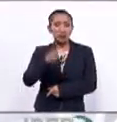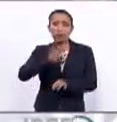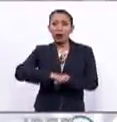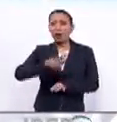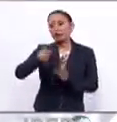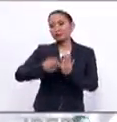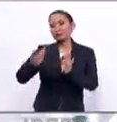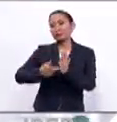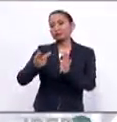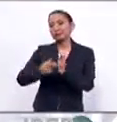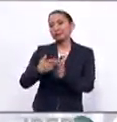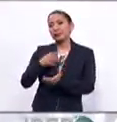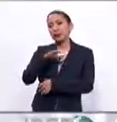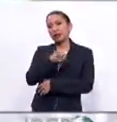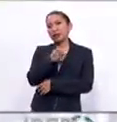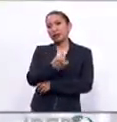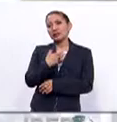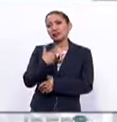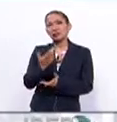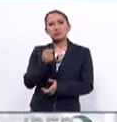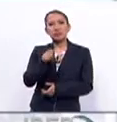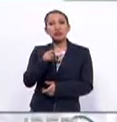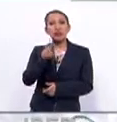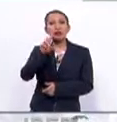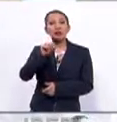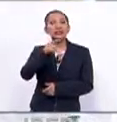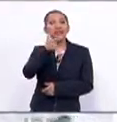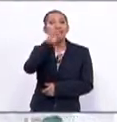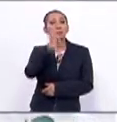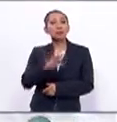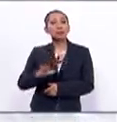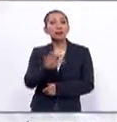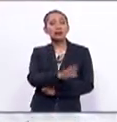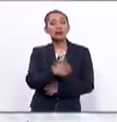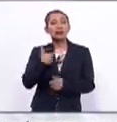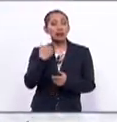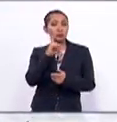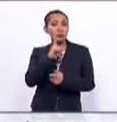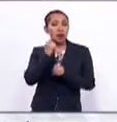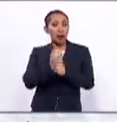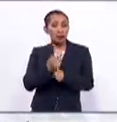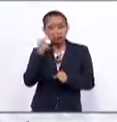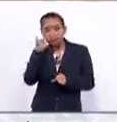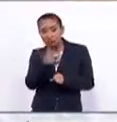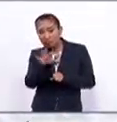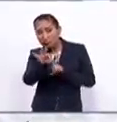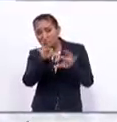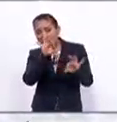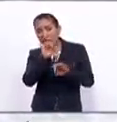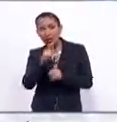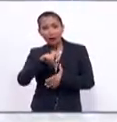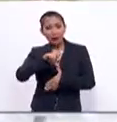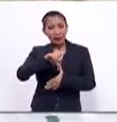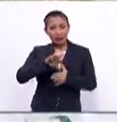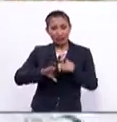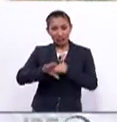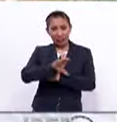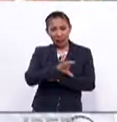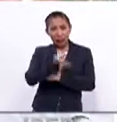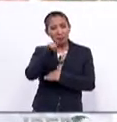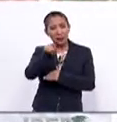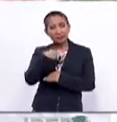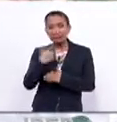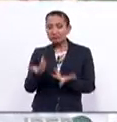delitos más frecuentes vinculados a esta práctica. El 87% de las víctimas detectadas en América Central y el Caribe